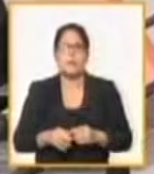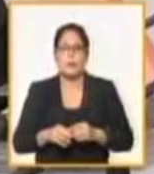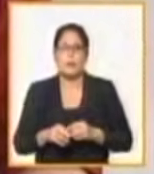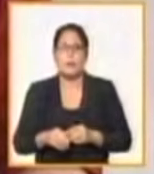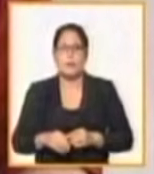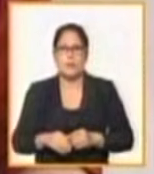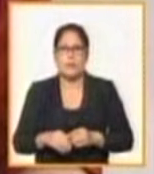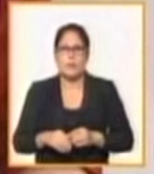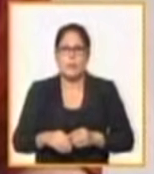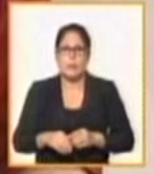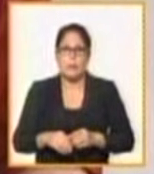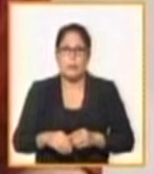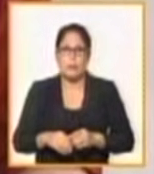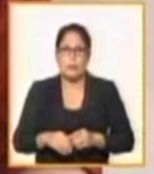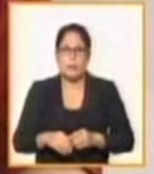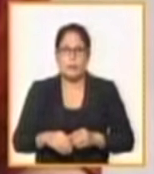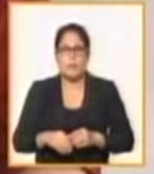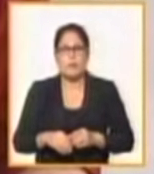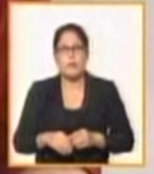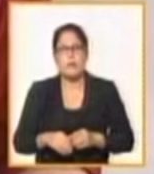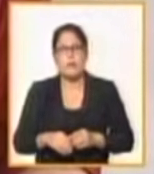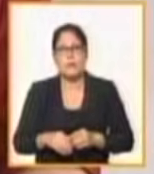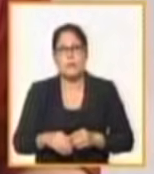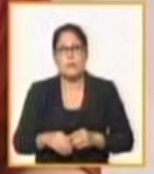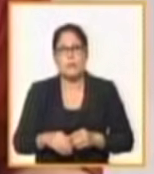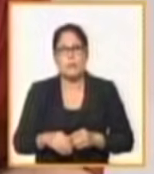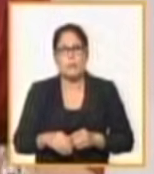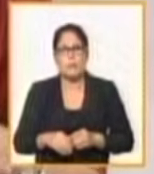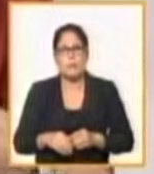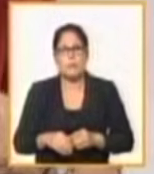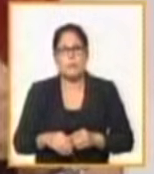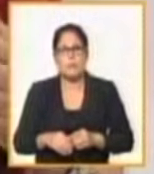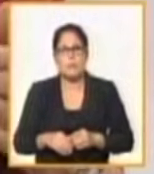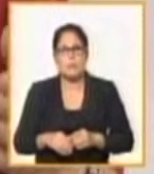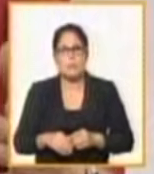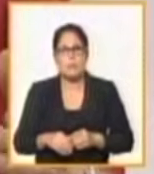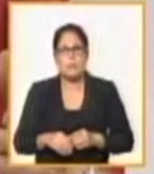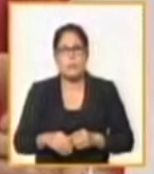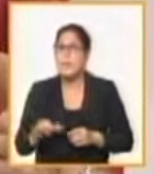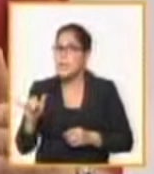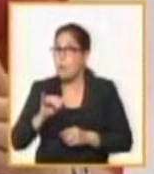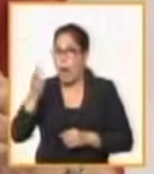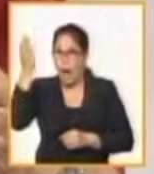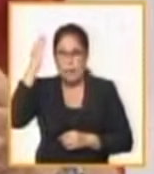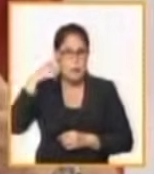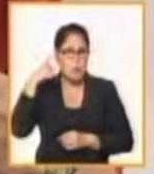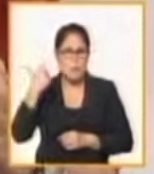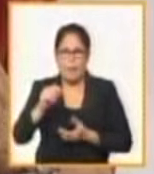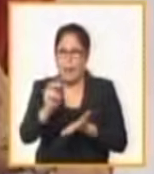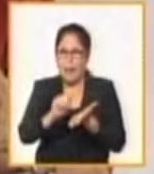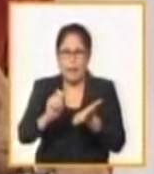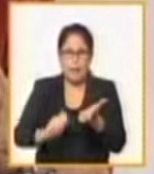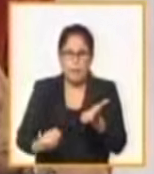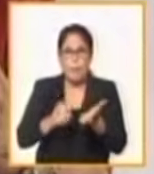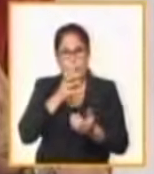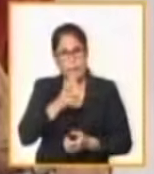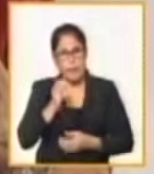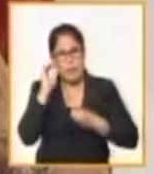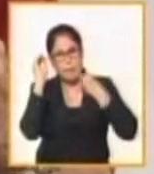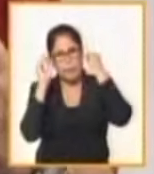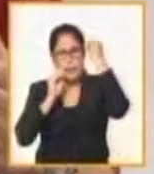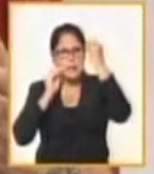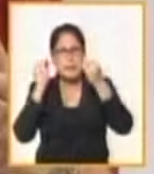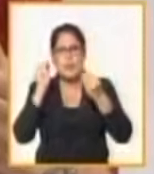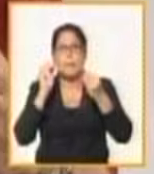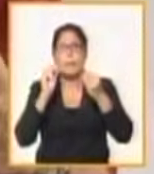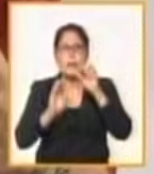Y aquellas expresiones que estaban relegadas de la cultura popular fueron rescatadas, porque Fidel tenía un pensamiento. Ahora estoy